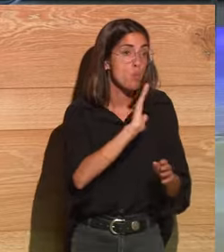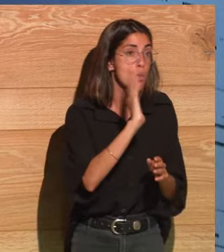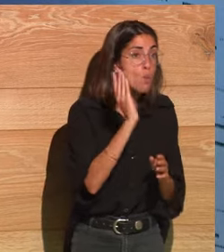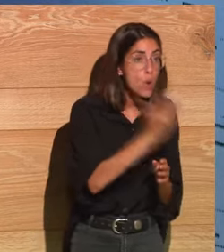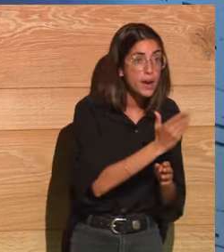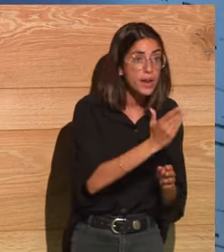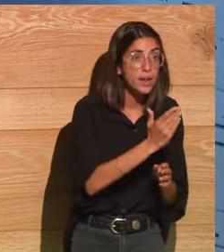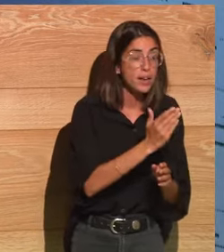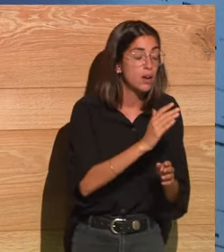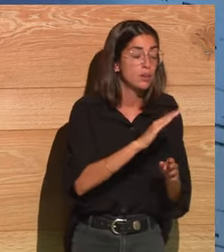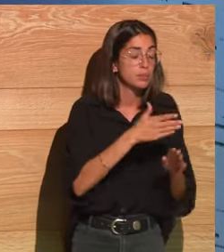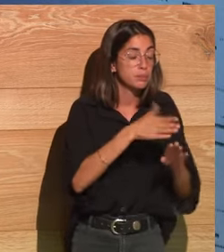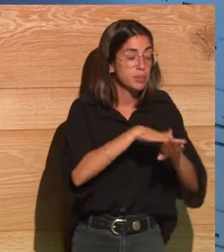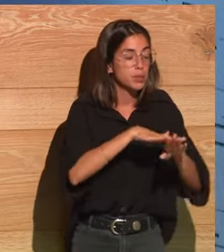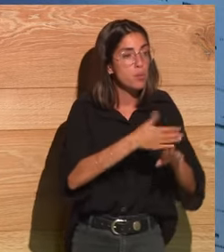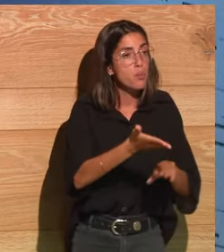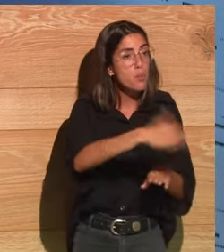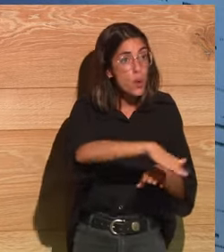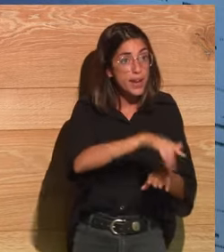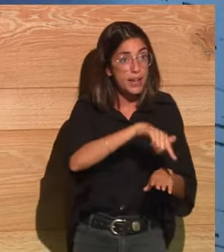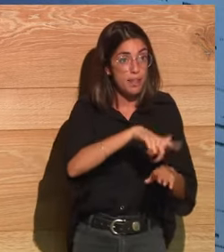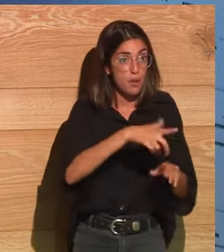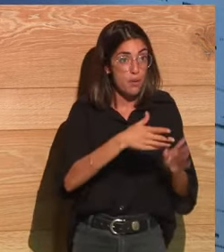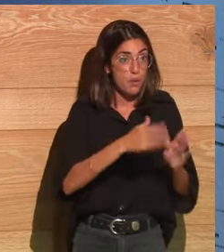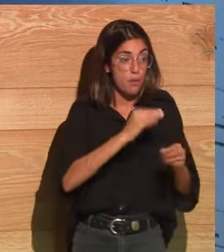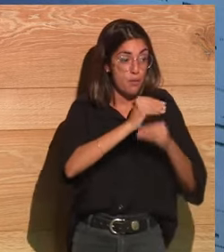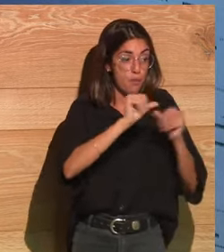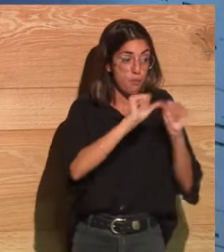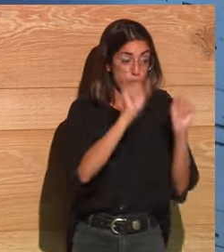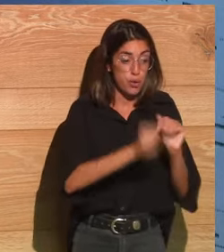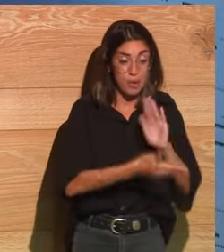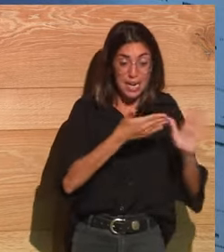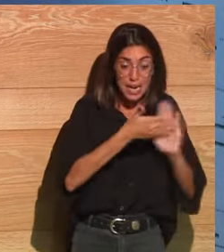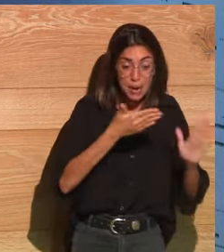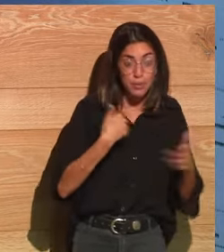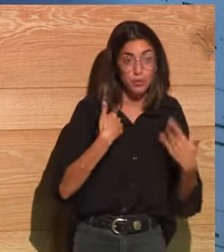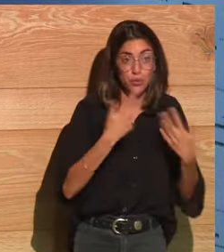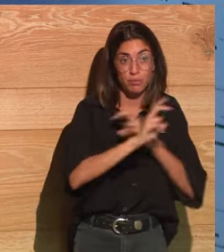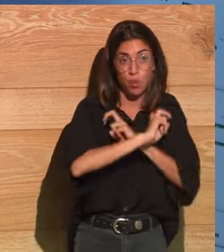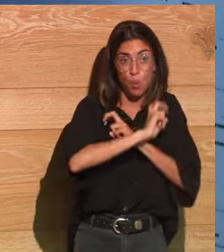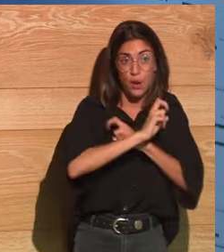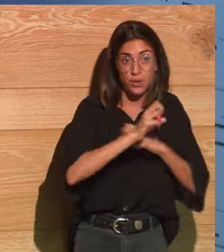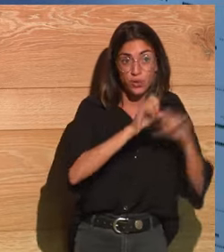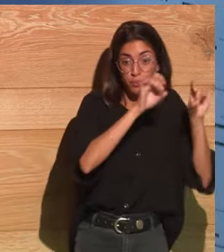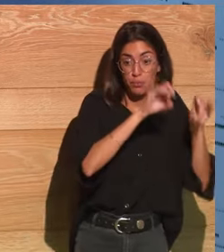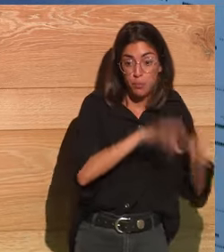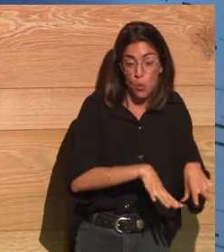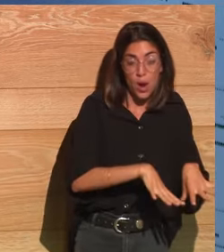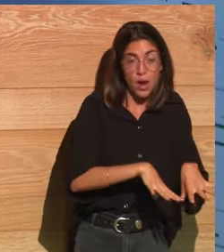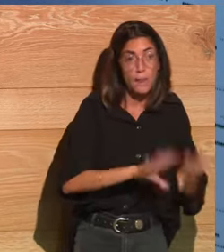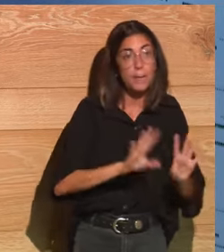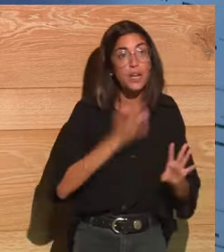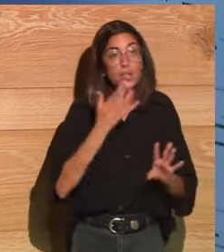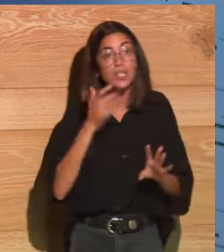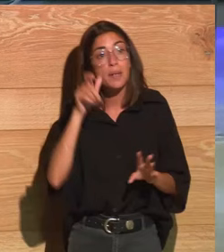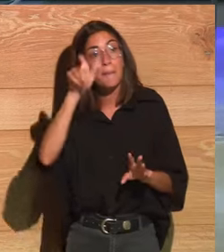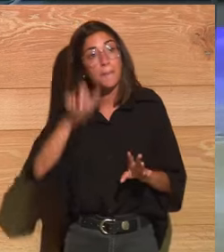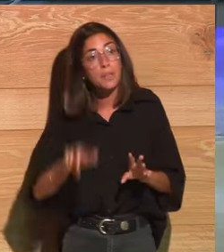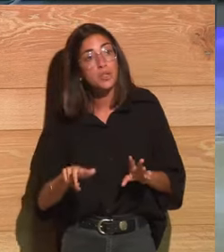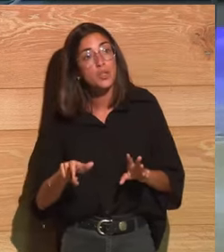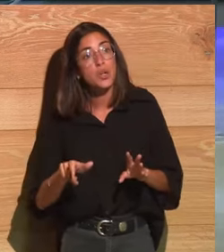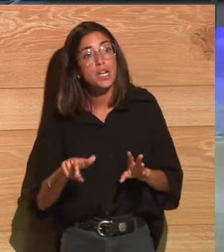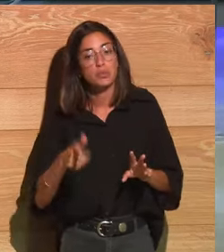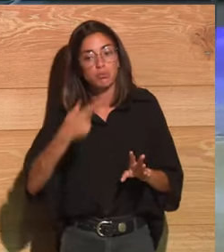el esqueleto de un sano, de alguna manera, es prácticamente igual del que muere de algo fulminante. En cambio, cuando encontramos, por